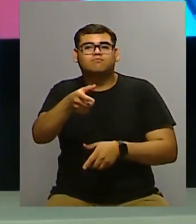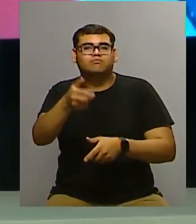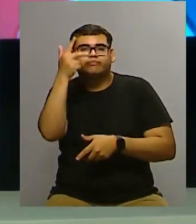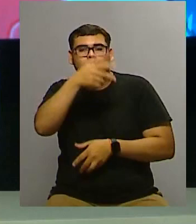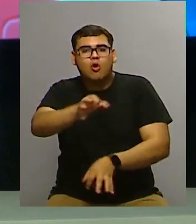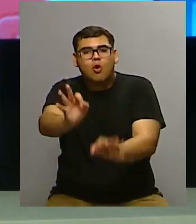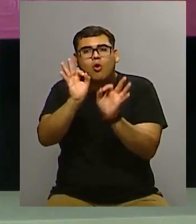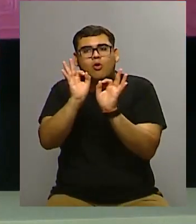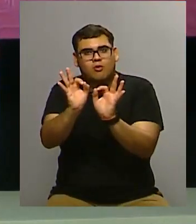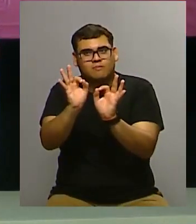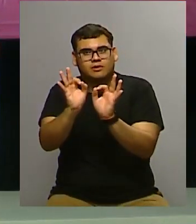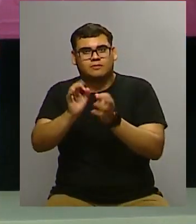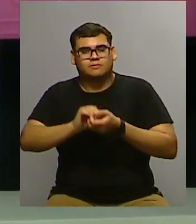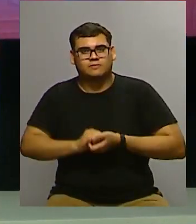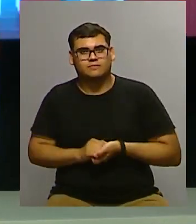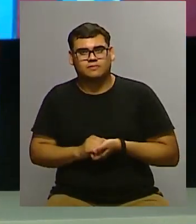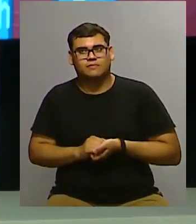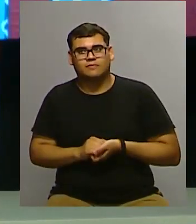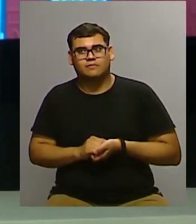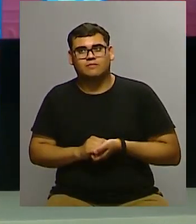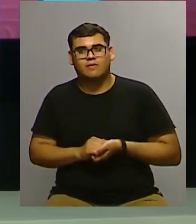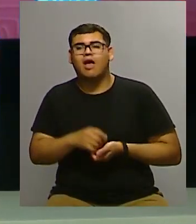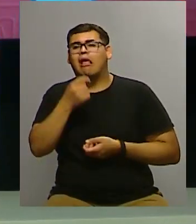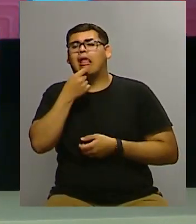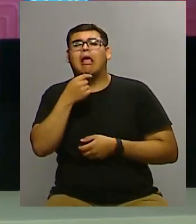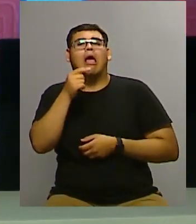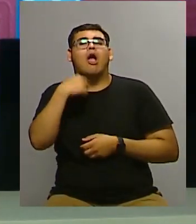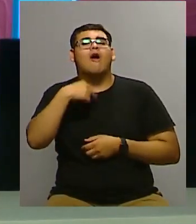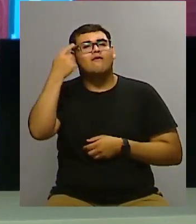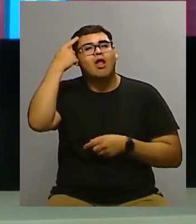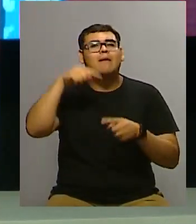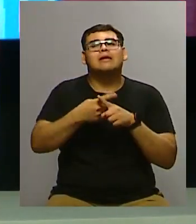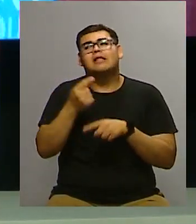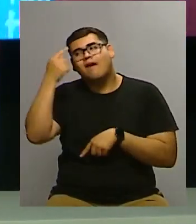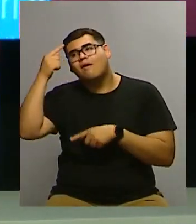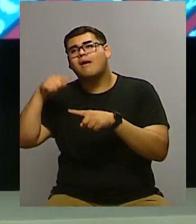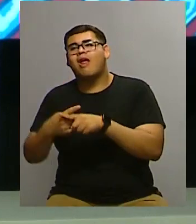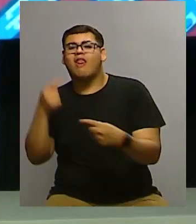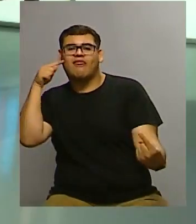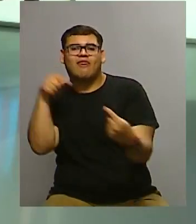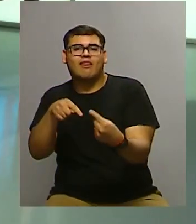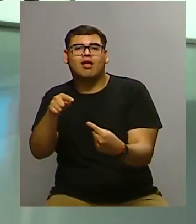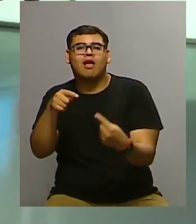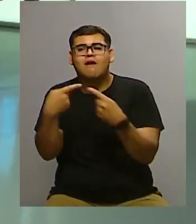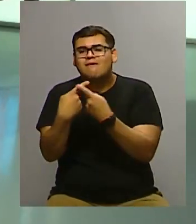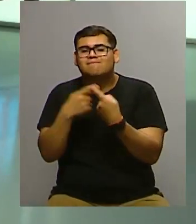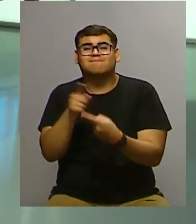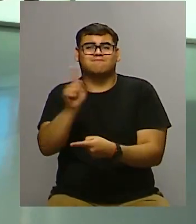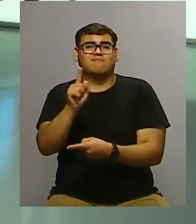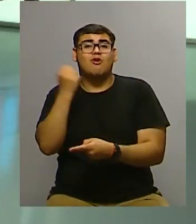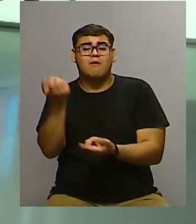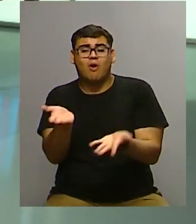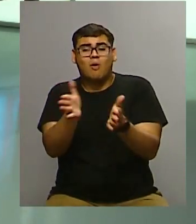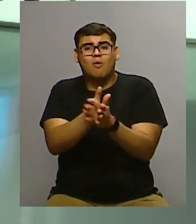duda. No, acá no tienen que haber ningún tipo de diferencias políticas. Sobre todo los que estamos en la vitivinicultura, los que venimos de muchos años